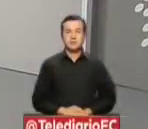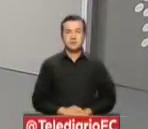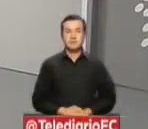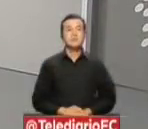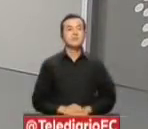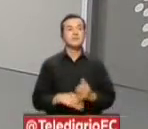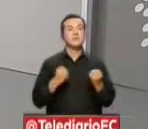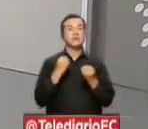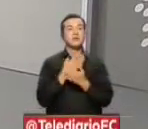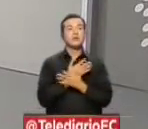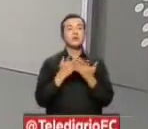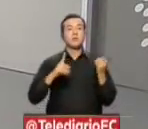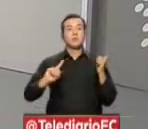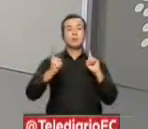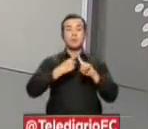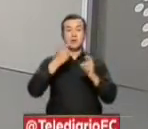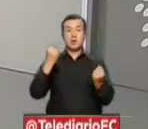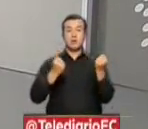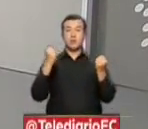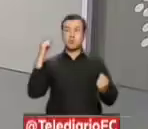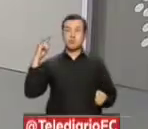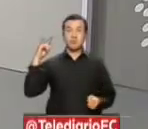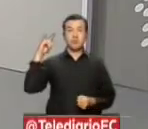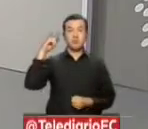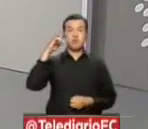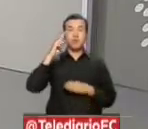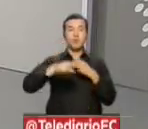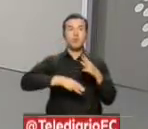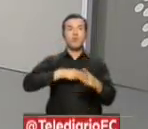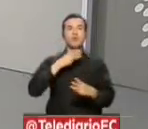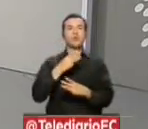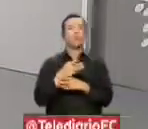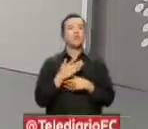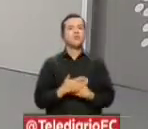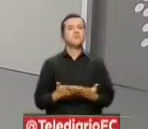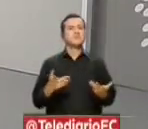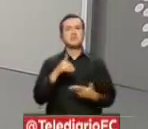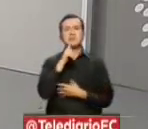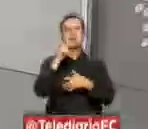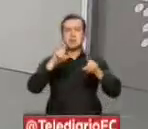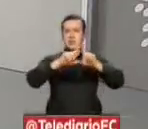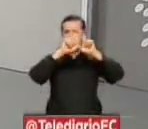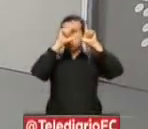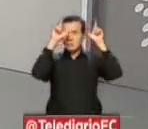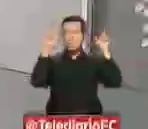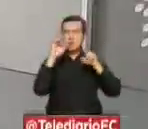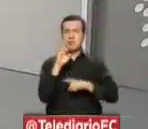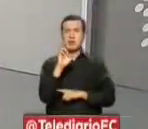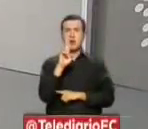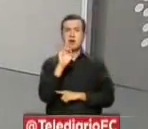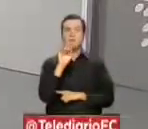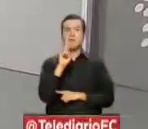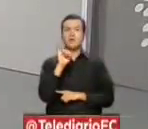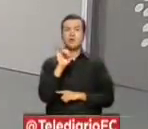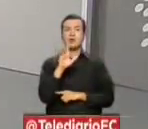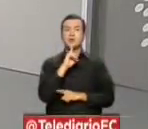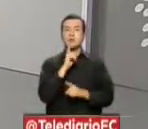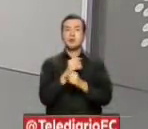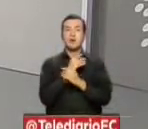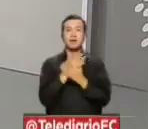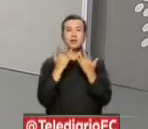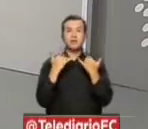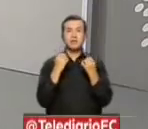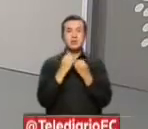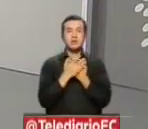Y ahora les presentamos el primer vehículo volador del mundo. Transition es desarrollado por la empresa emergente Terrafugia y comenzará su preventa